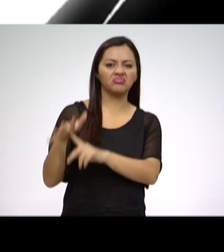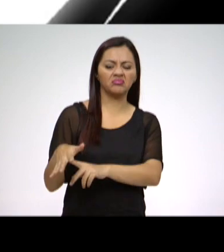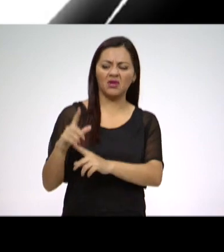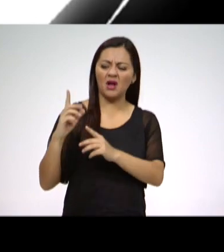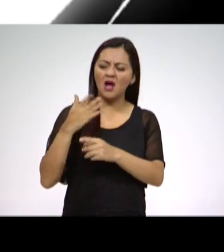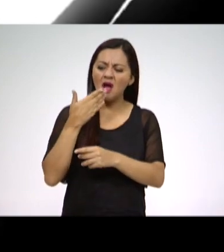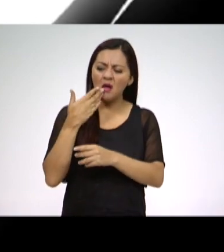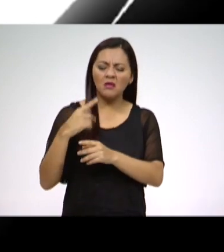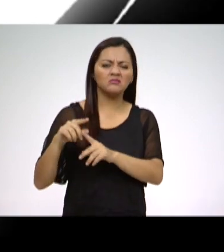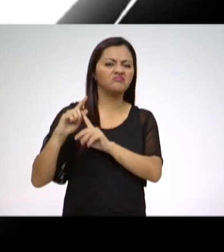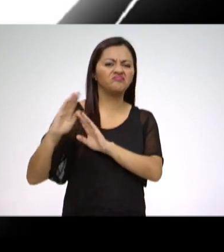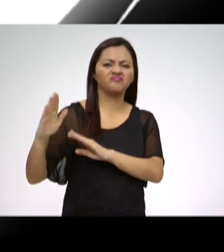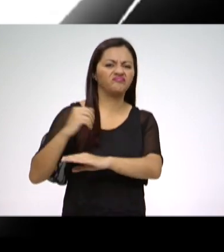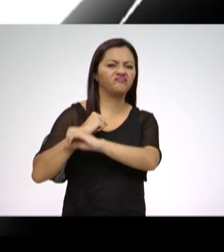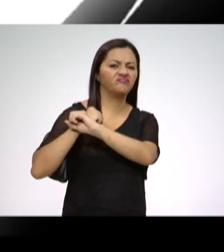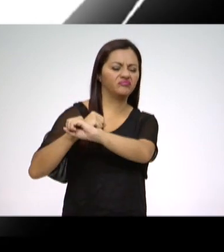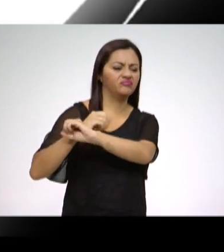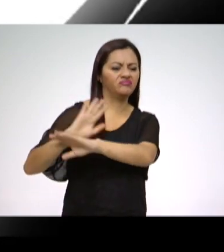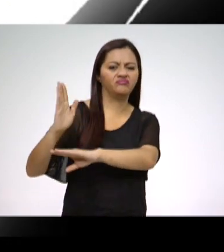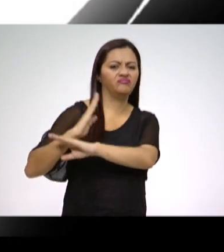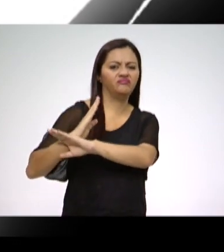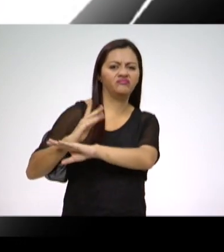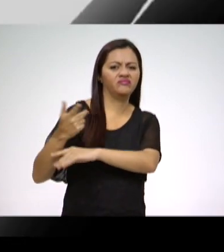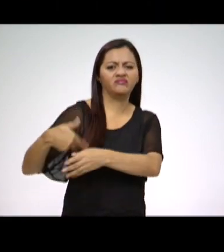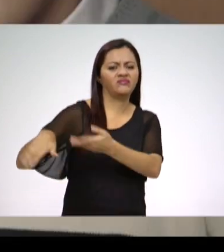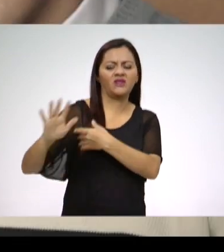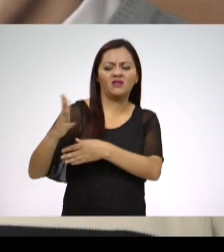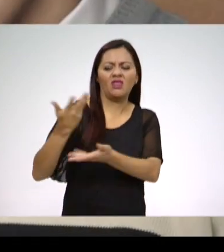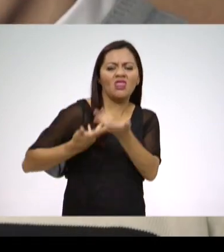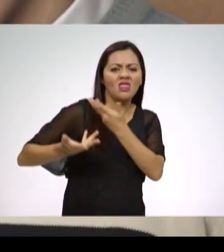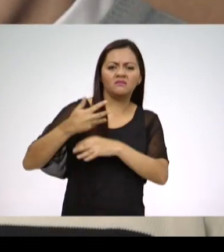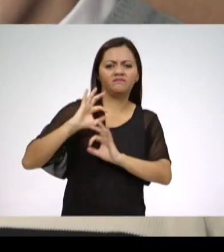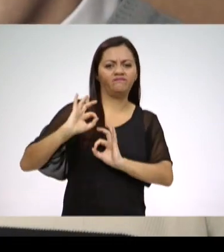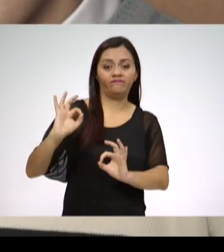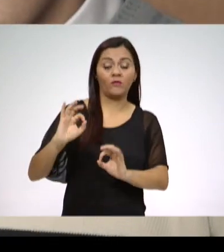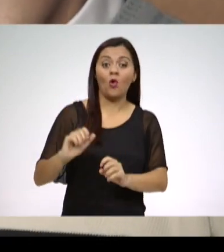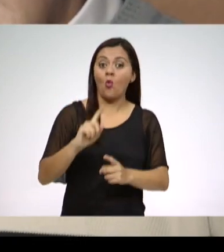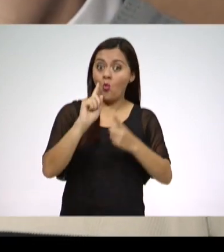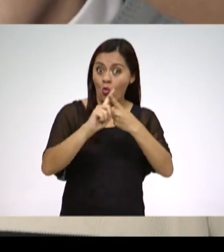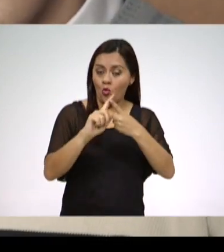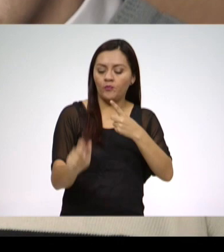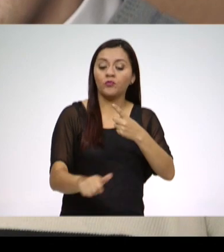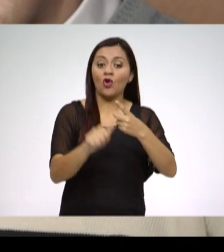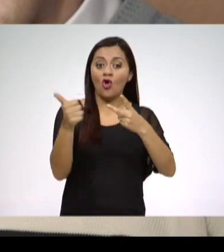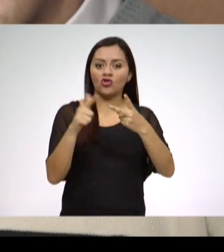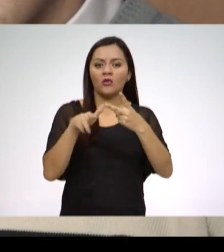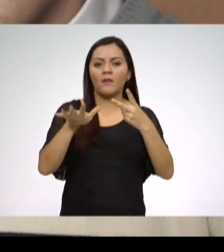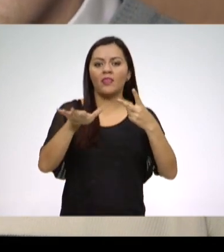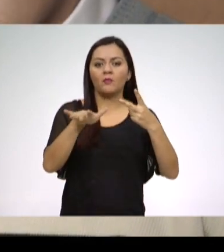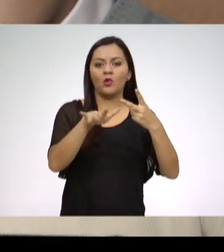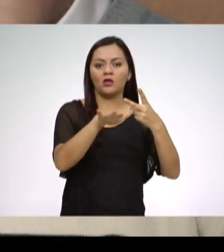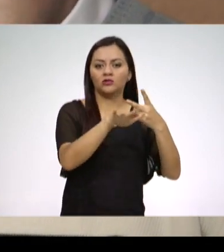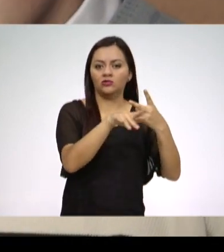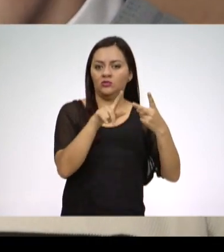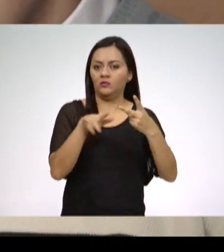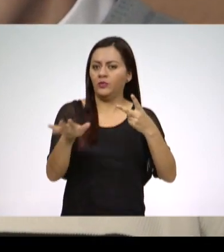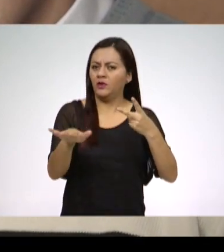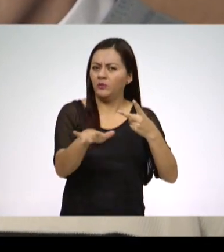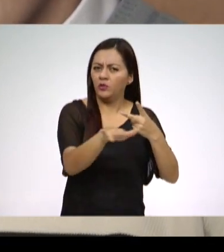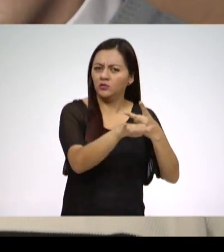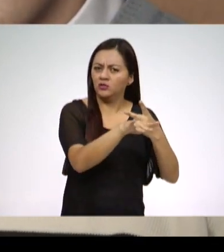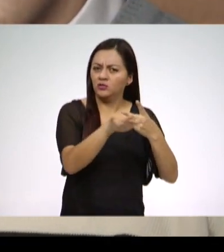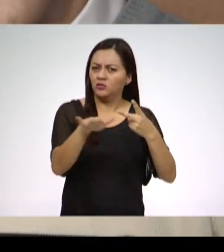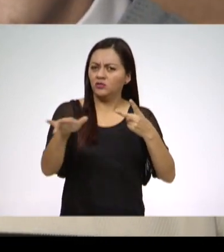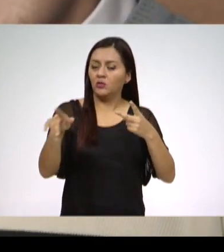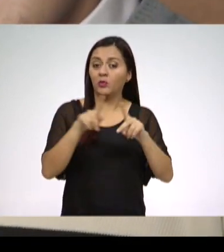simplemente no tengan contacto, interactúen. Otro es la manipulación social, en donde el agresor, como hablamos, que tiene